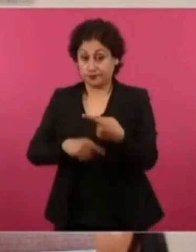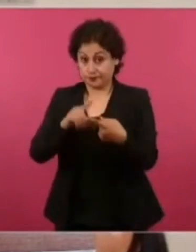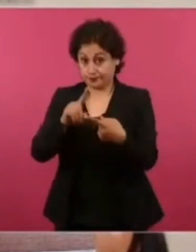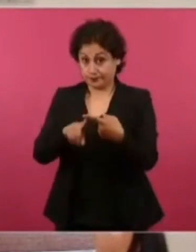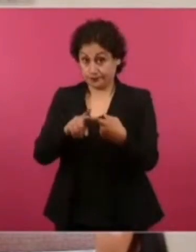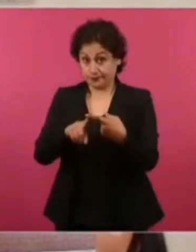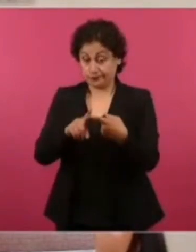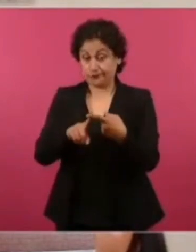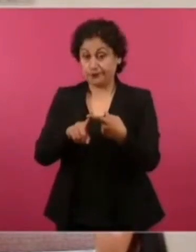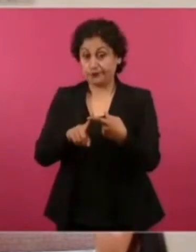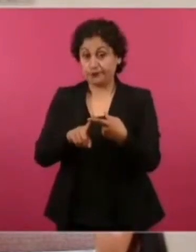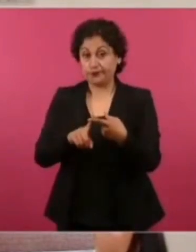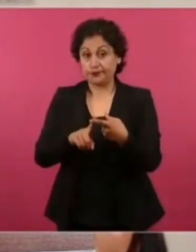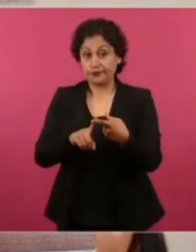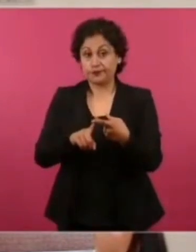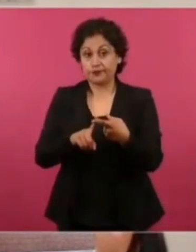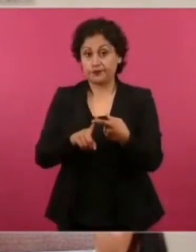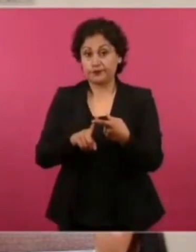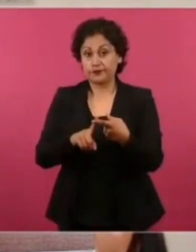Una,